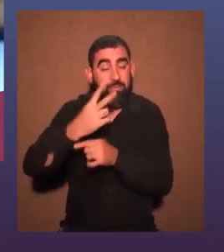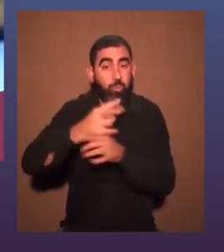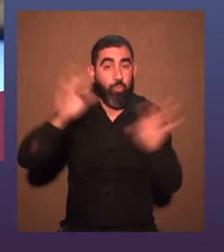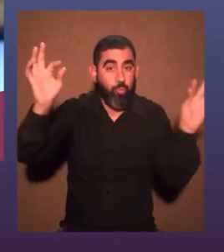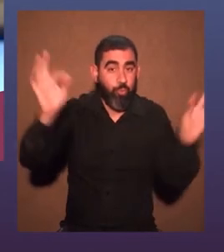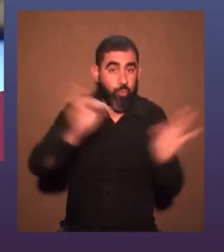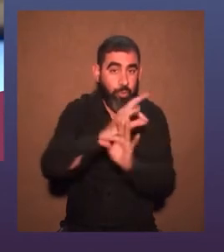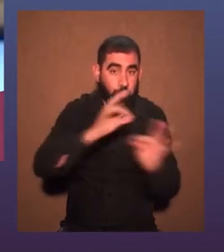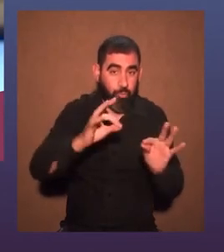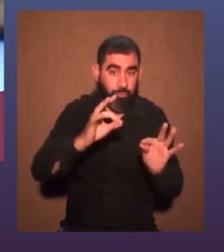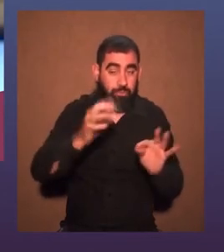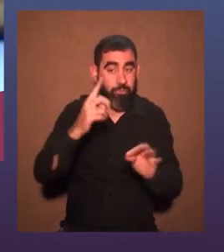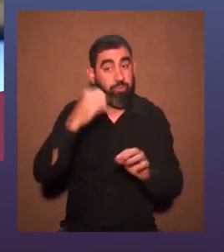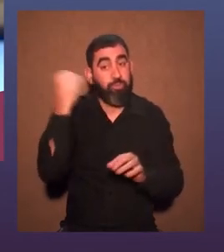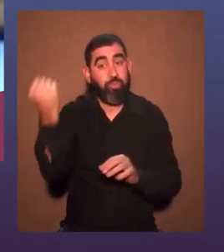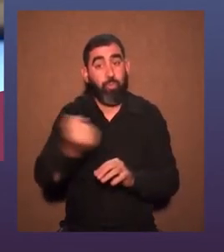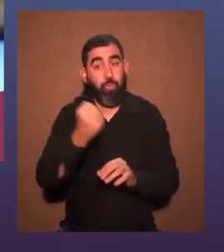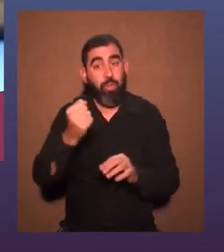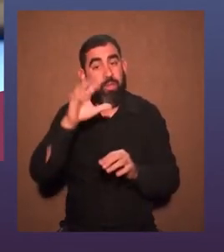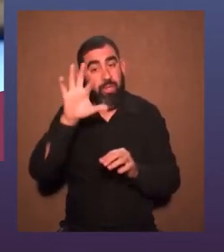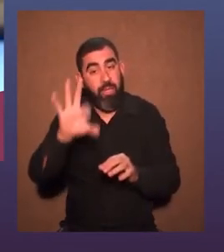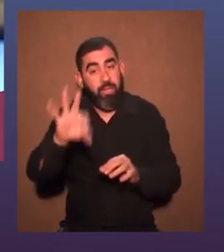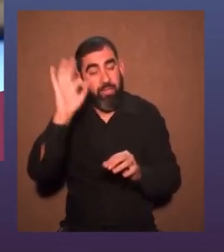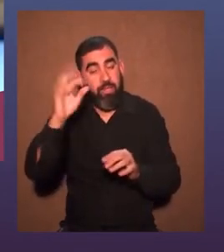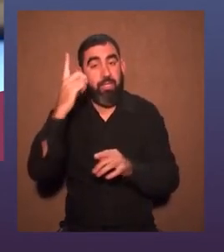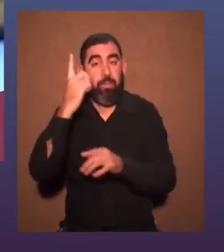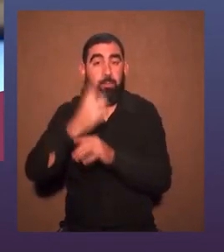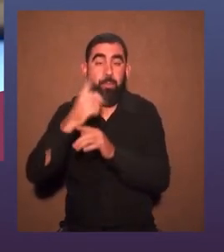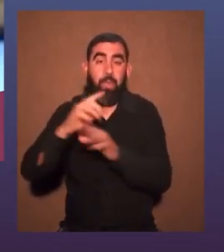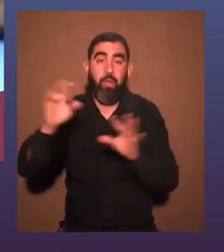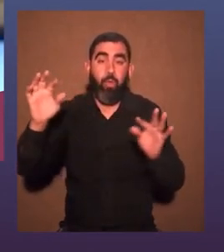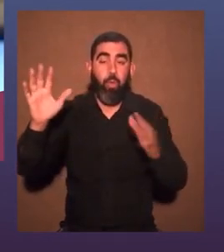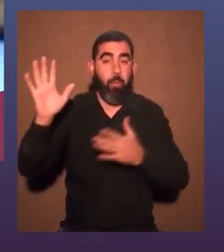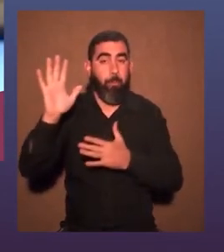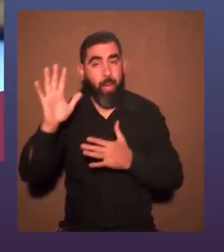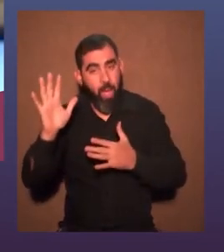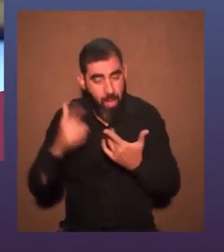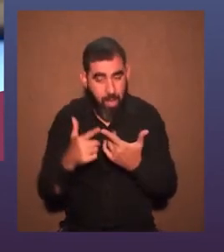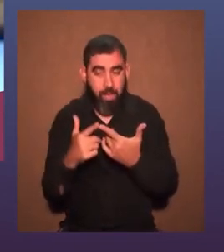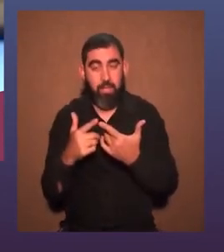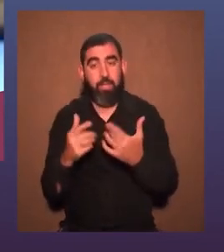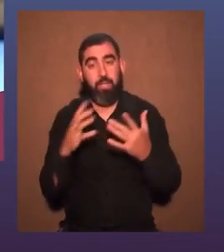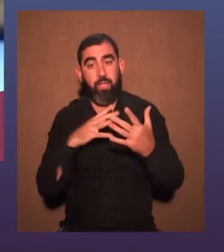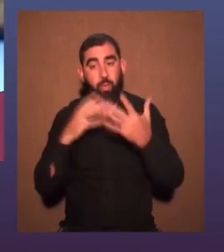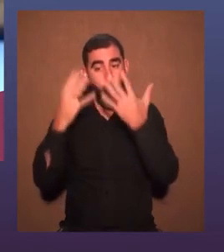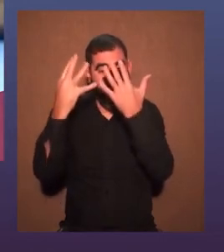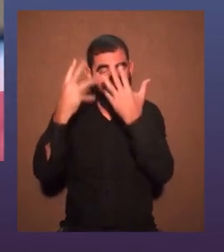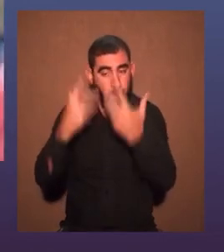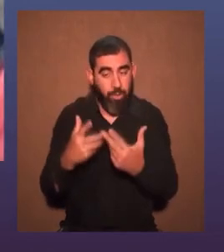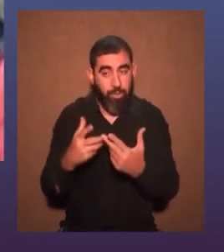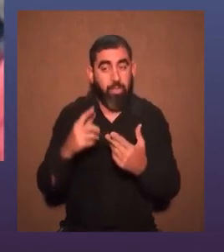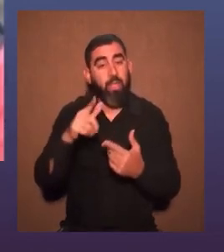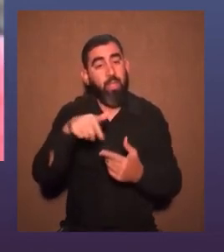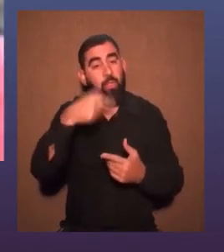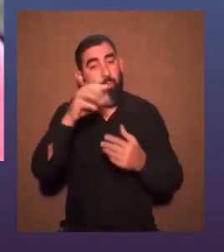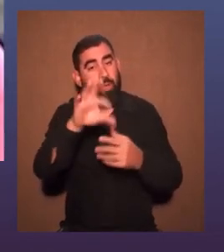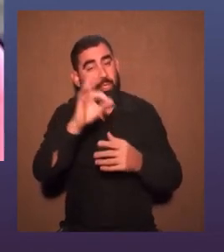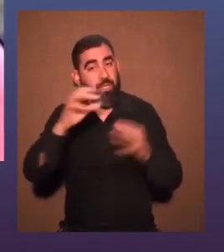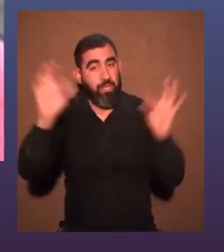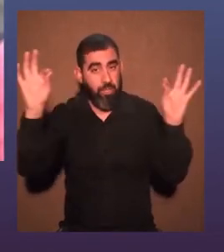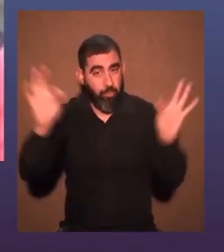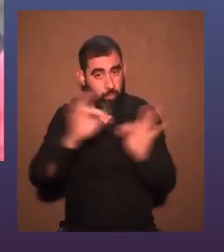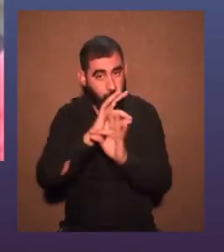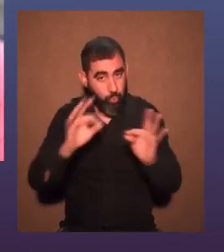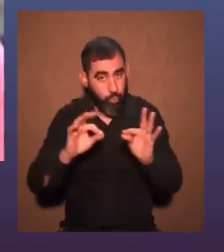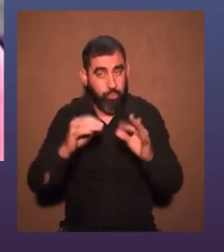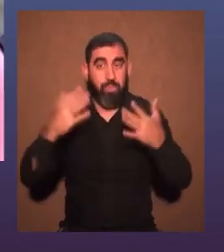y ahí definir qué tipo de coreografía vamos a hacer, por qué lado va la música, la escenografía,